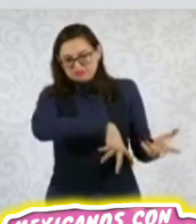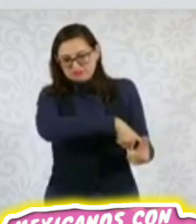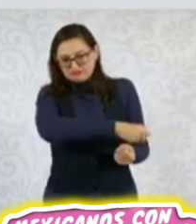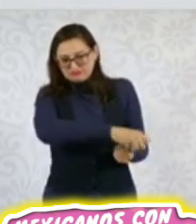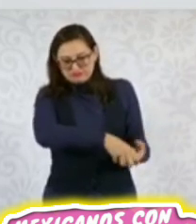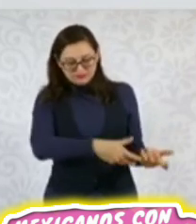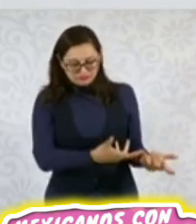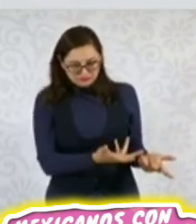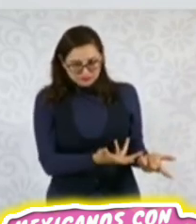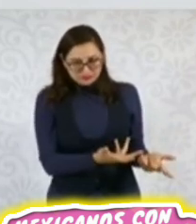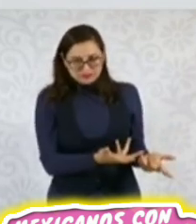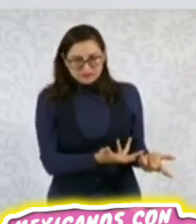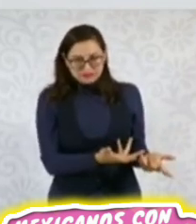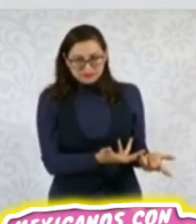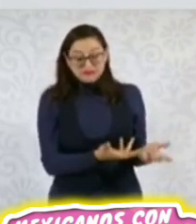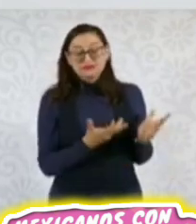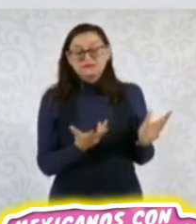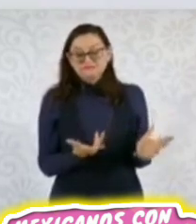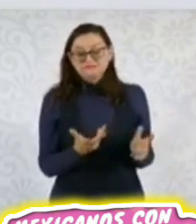ya hay en el IMP,